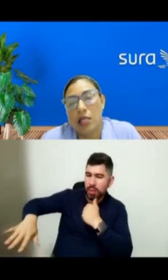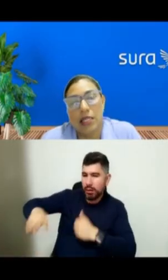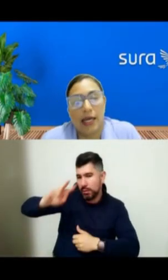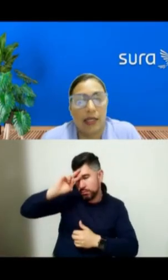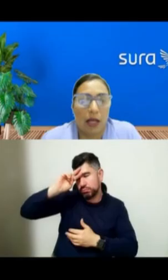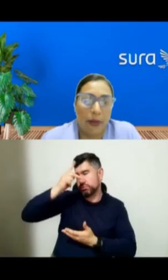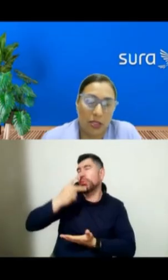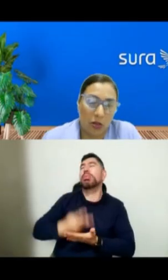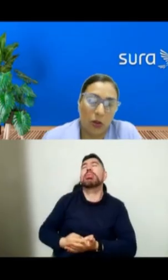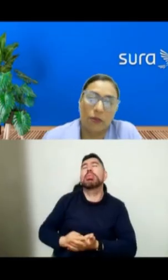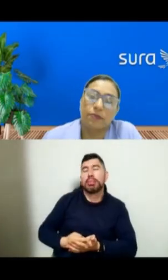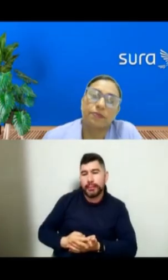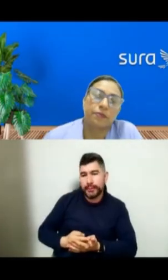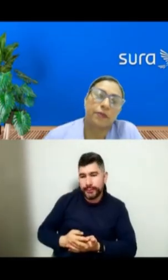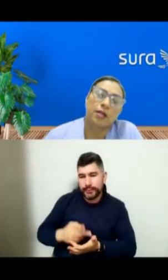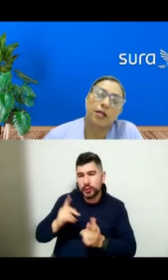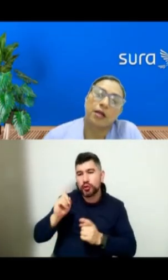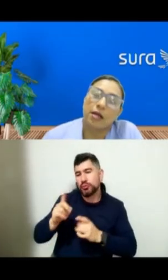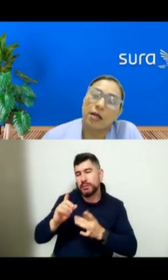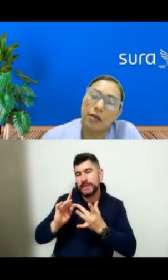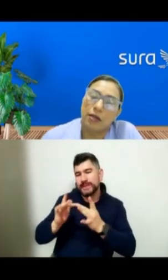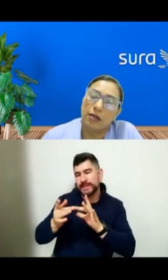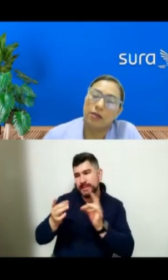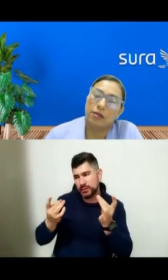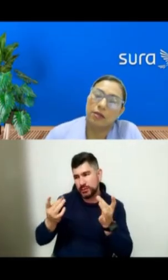dolor que tiene esta persona.